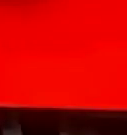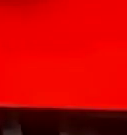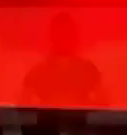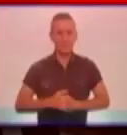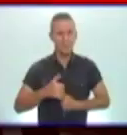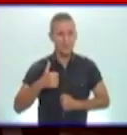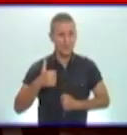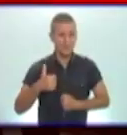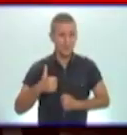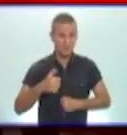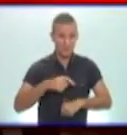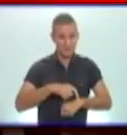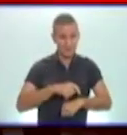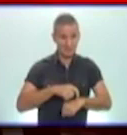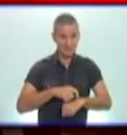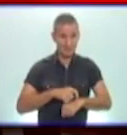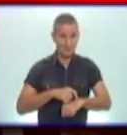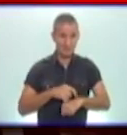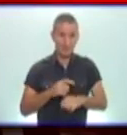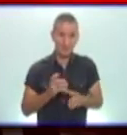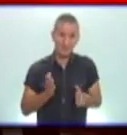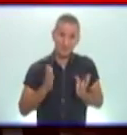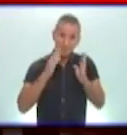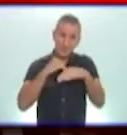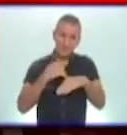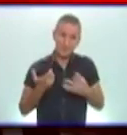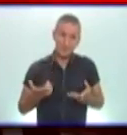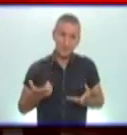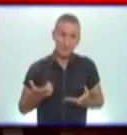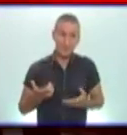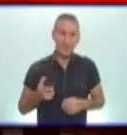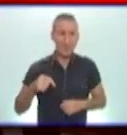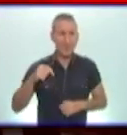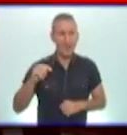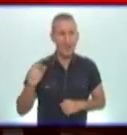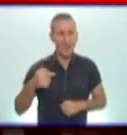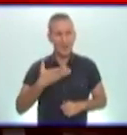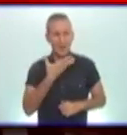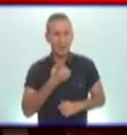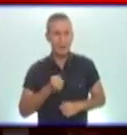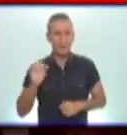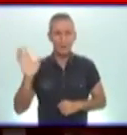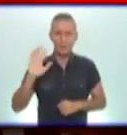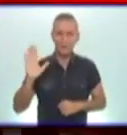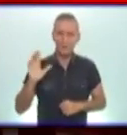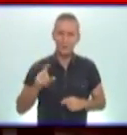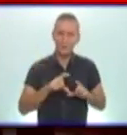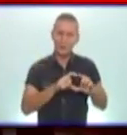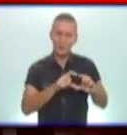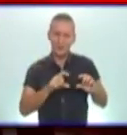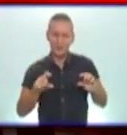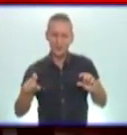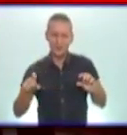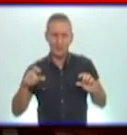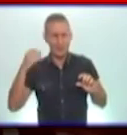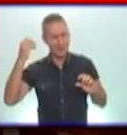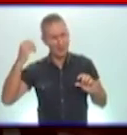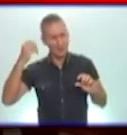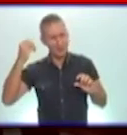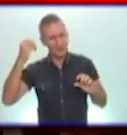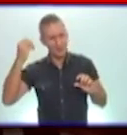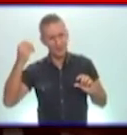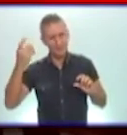Bien, casi no nos queda tiempo para más, pero bueno, siempre nos gusta despedirnos con una frase, con algo que nos haga reflexionar. Vamos a